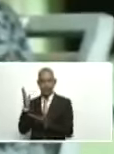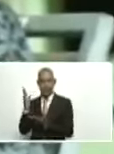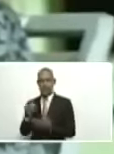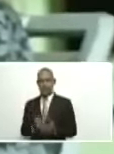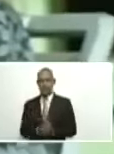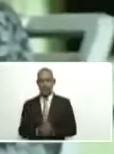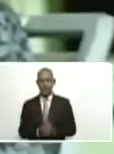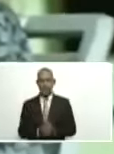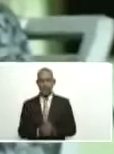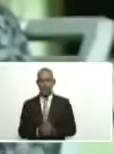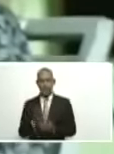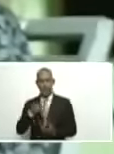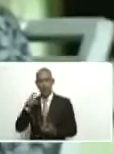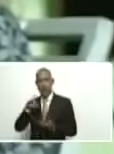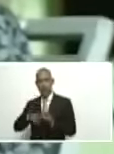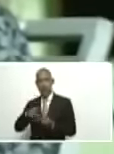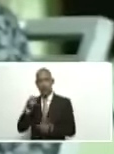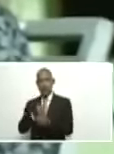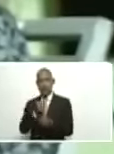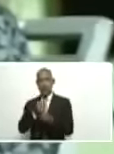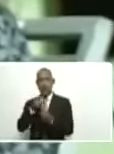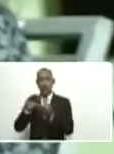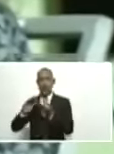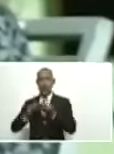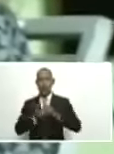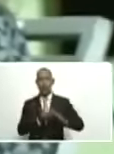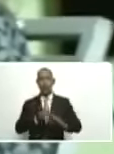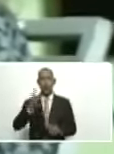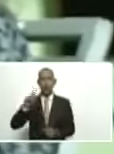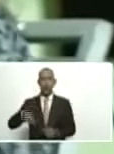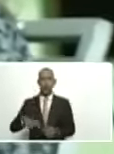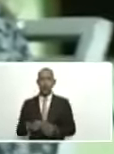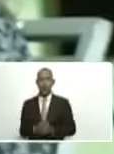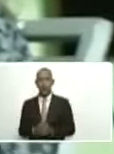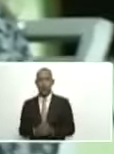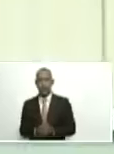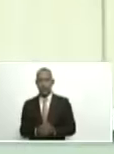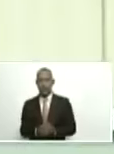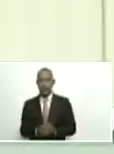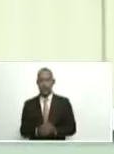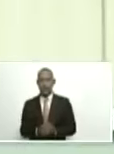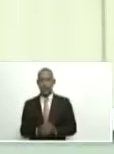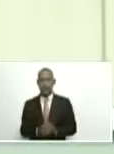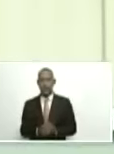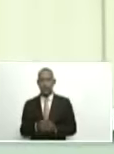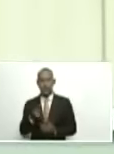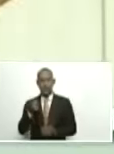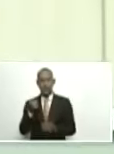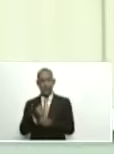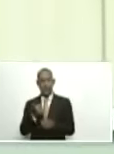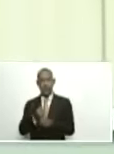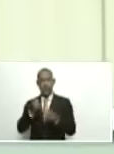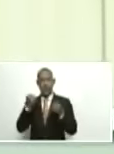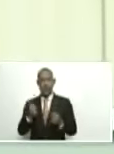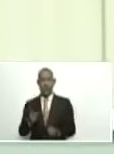Supercilita es comunera también. ¿Ah? Se las trae.